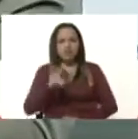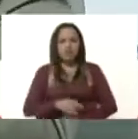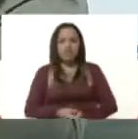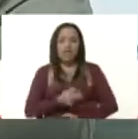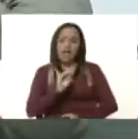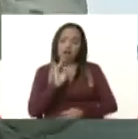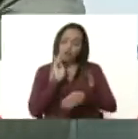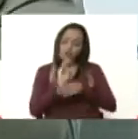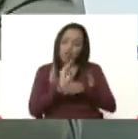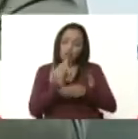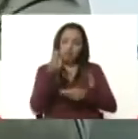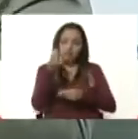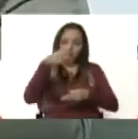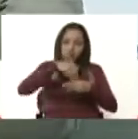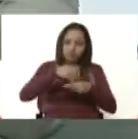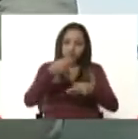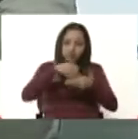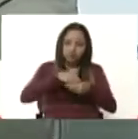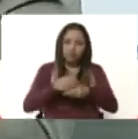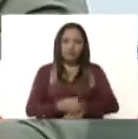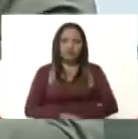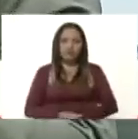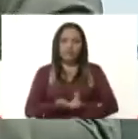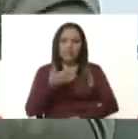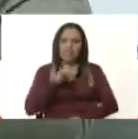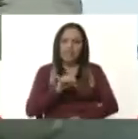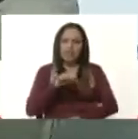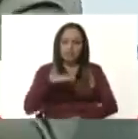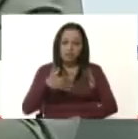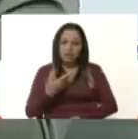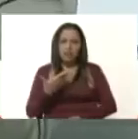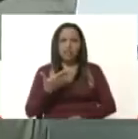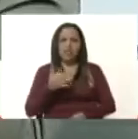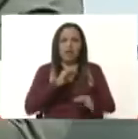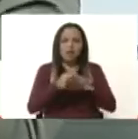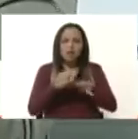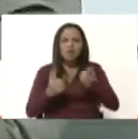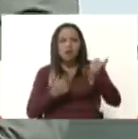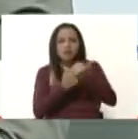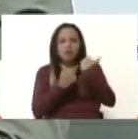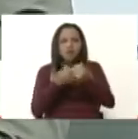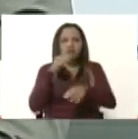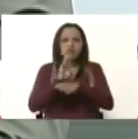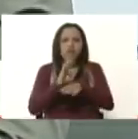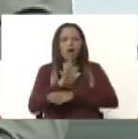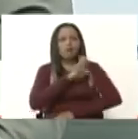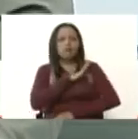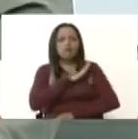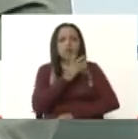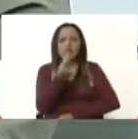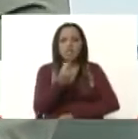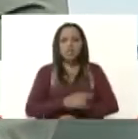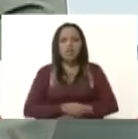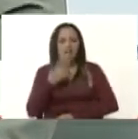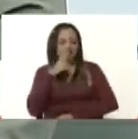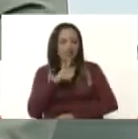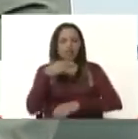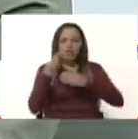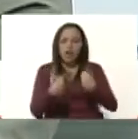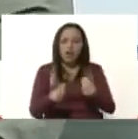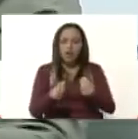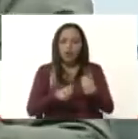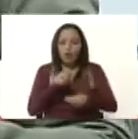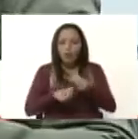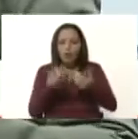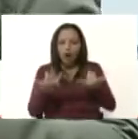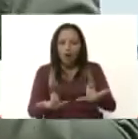sus ahorros y que han tocado nuestro criptoactivo soberano y han respaldado y han protegido sus ingresos, a ver cómo les puede ir o